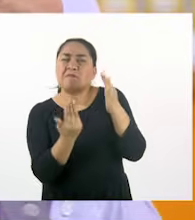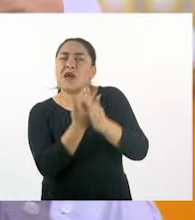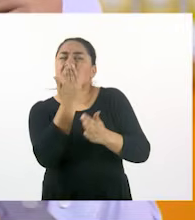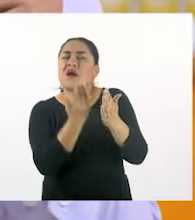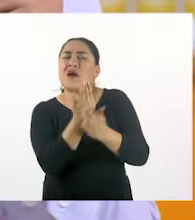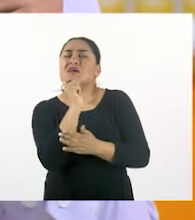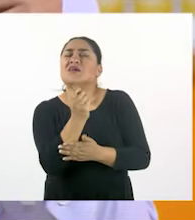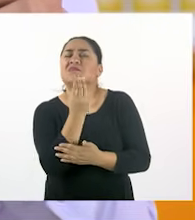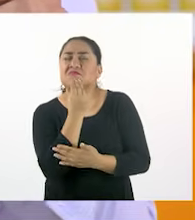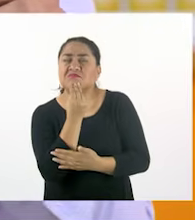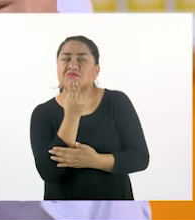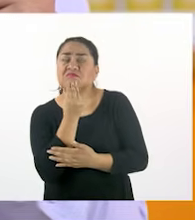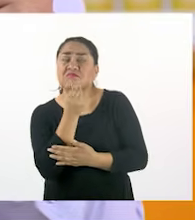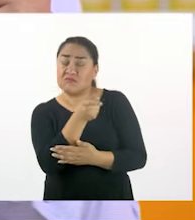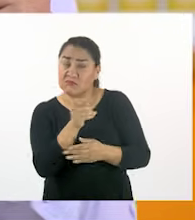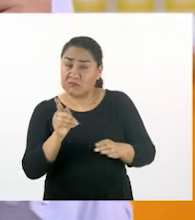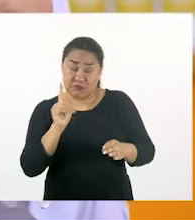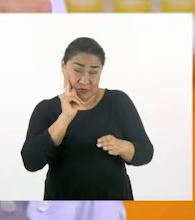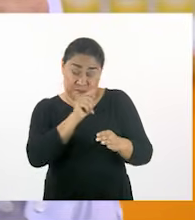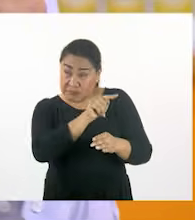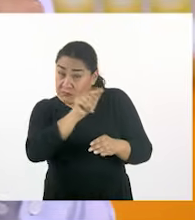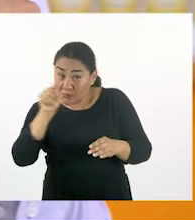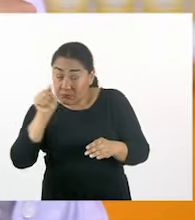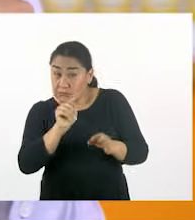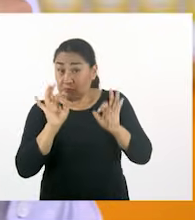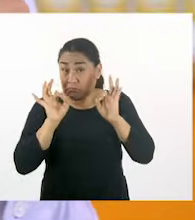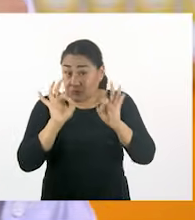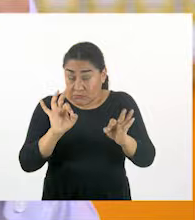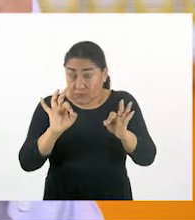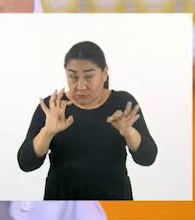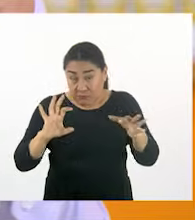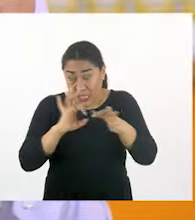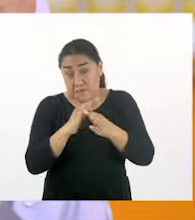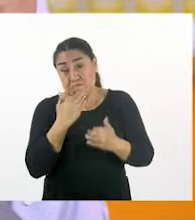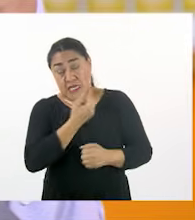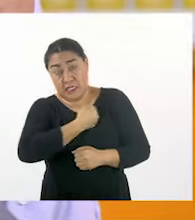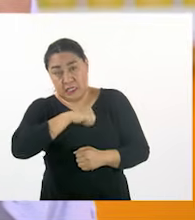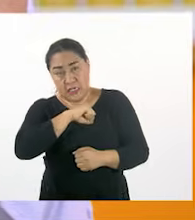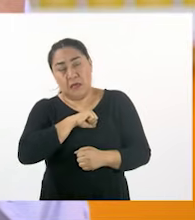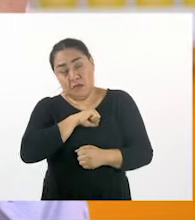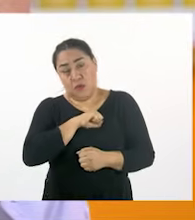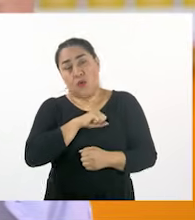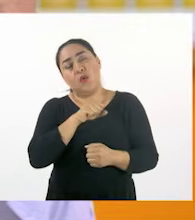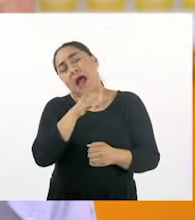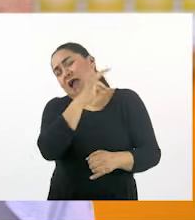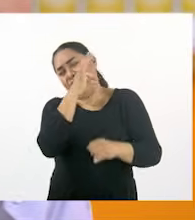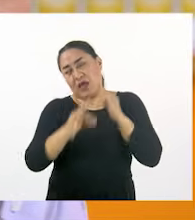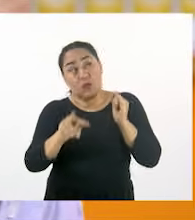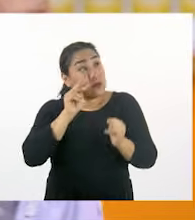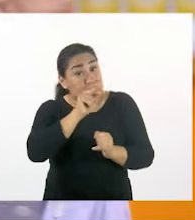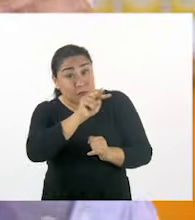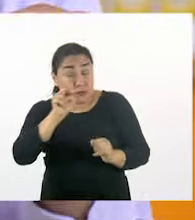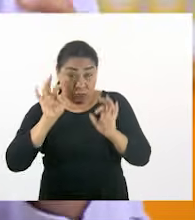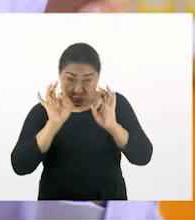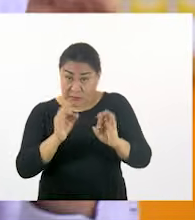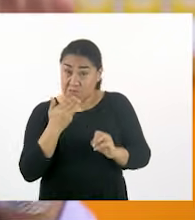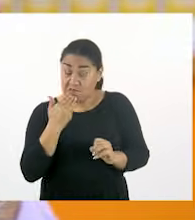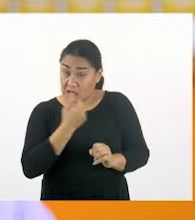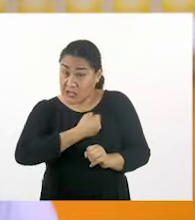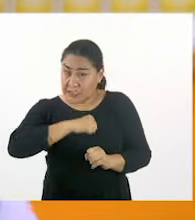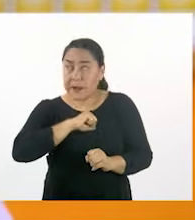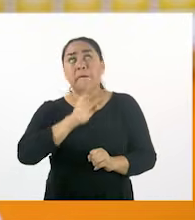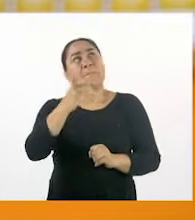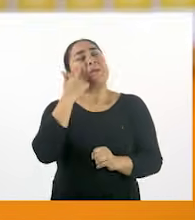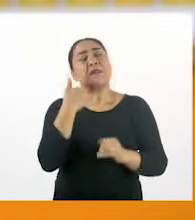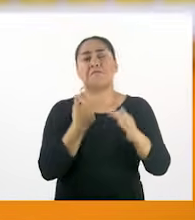y si está balanceado al final de tu explicación, que me digas si está balanceado o no. Ok, bueno. Me